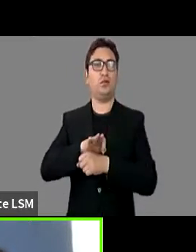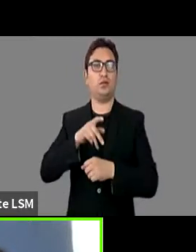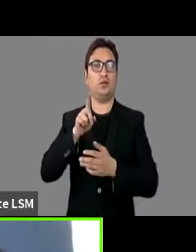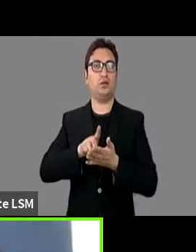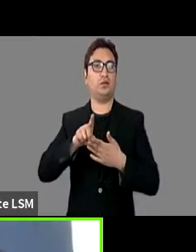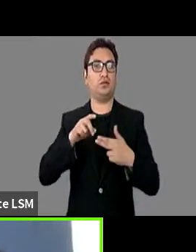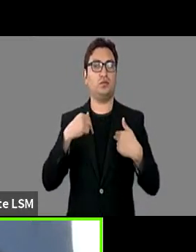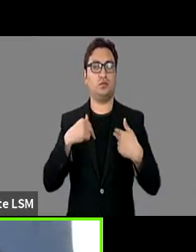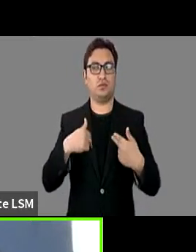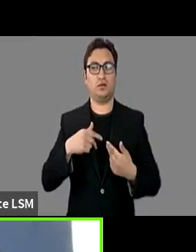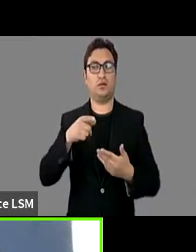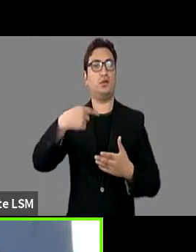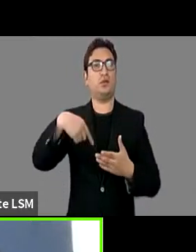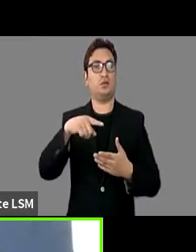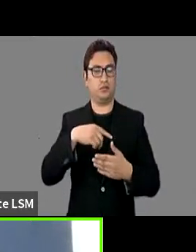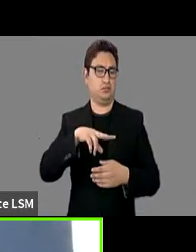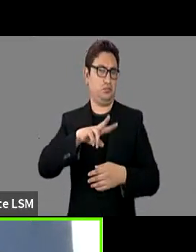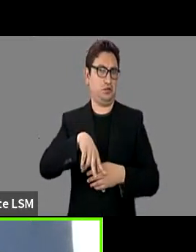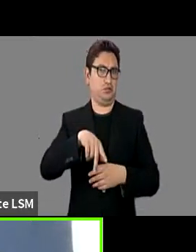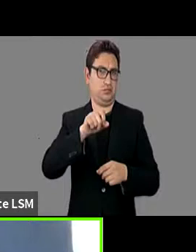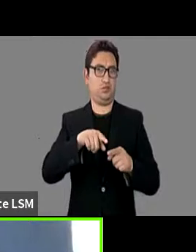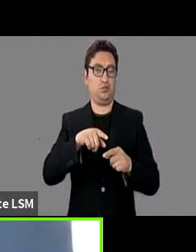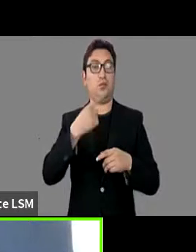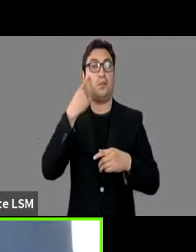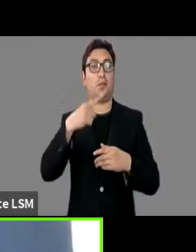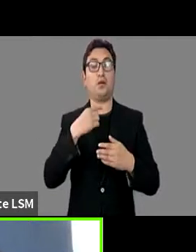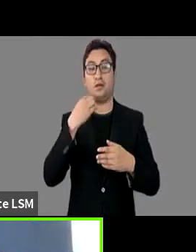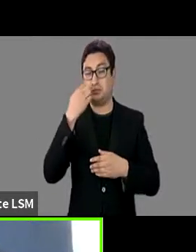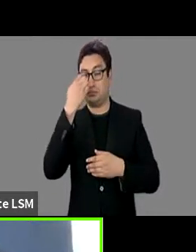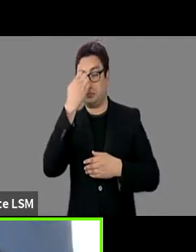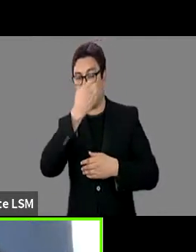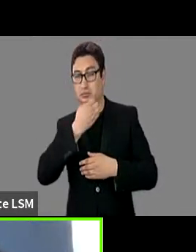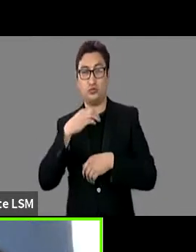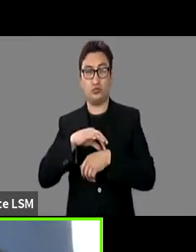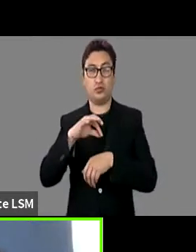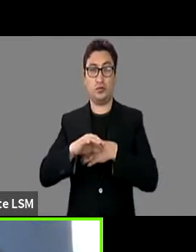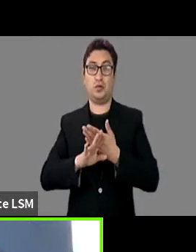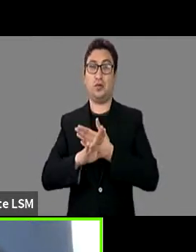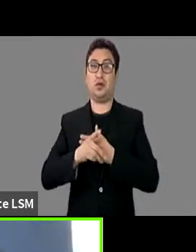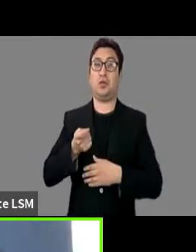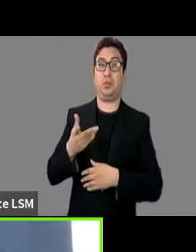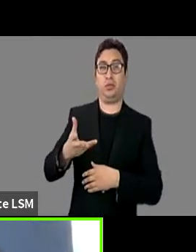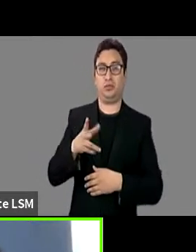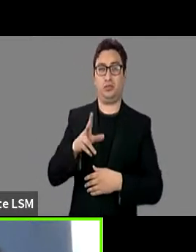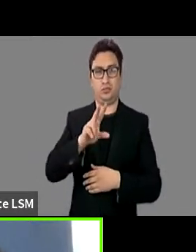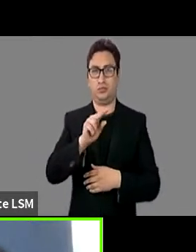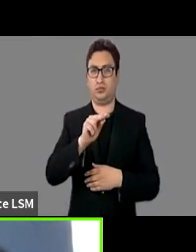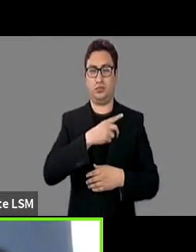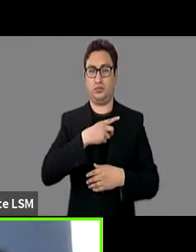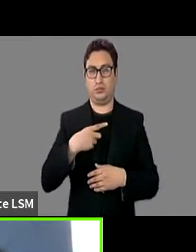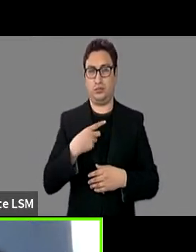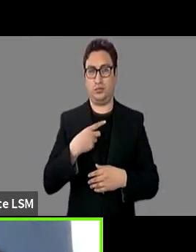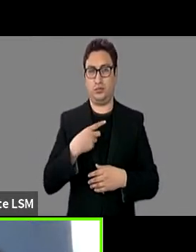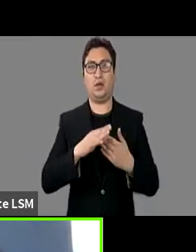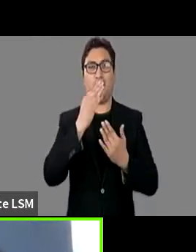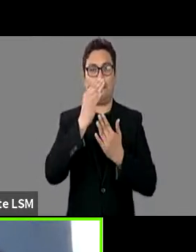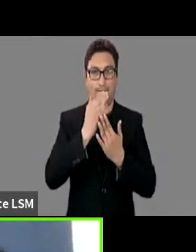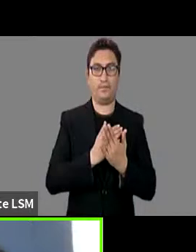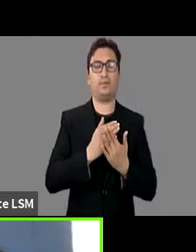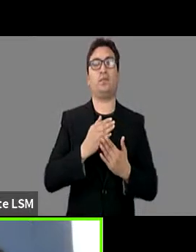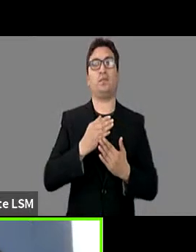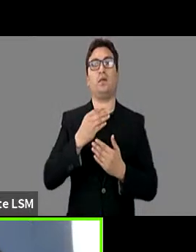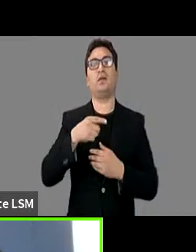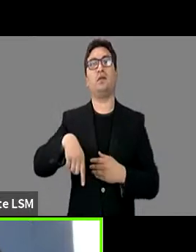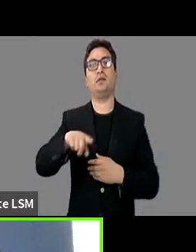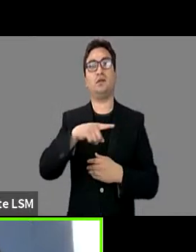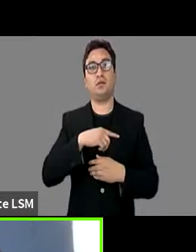que justamente van en contra de que estas etiquetas diagnósticas reduzcan las posibilidades de